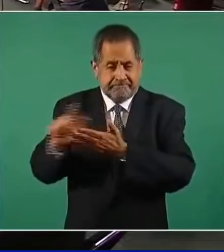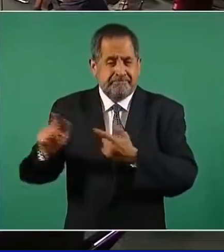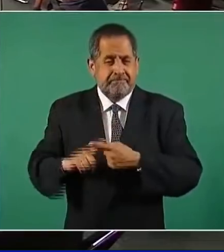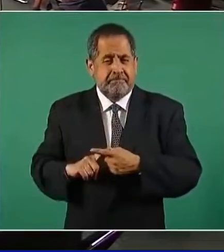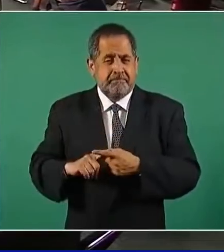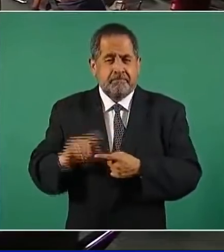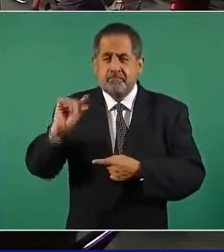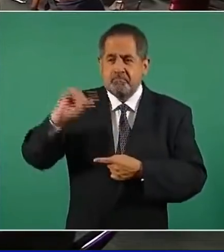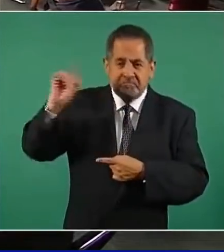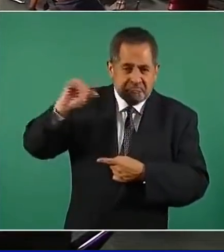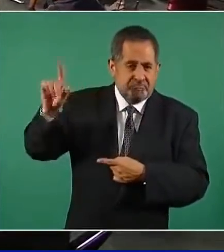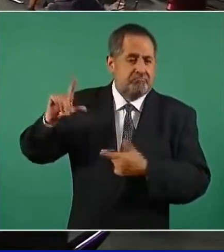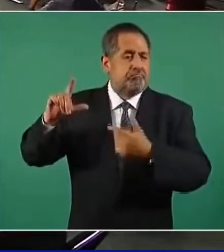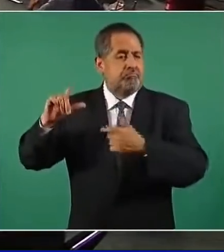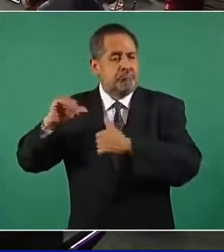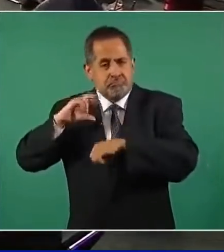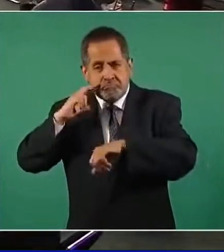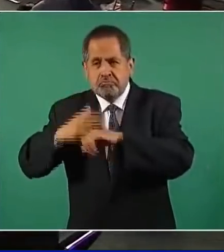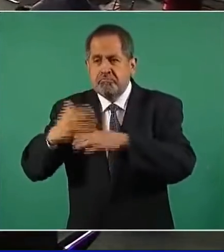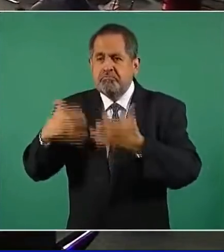ni funcionarios.